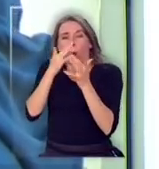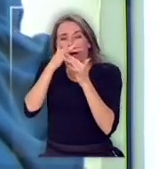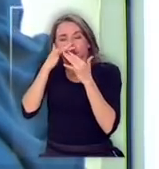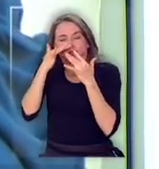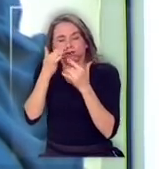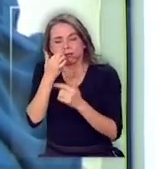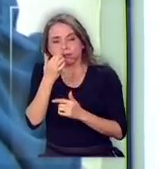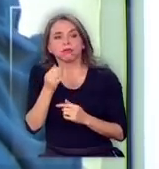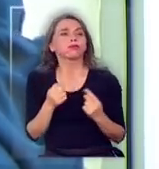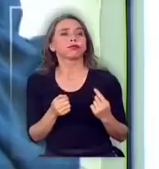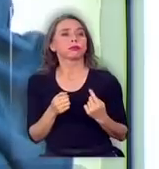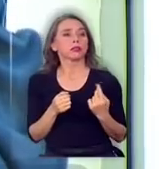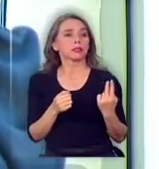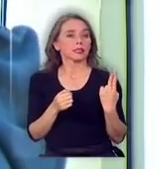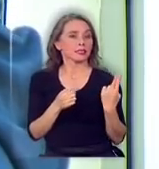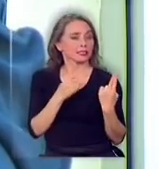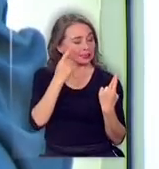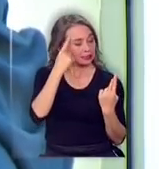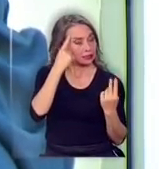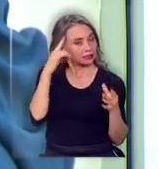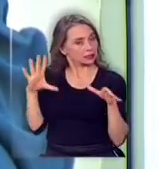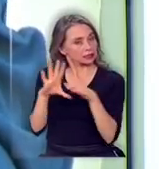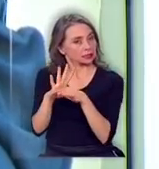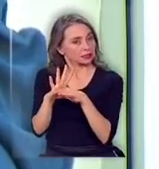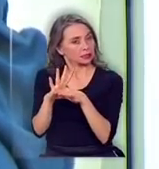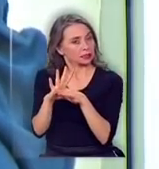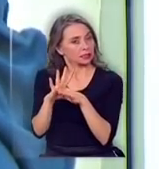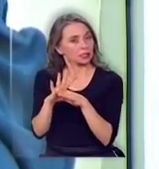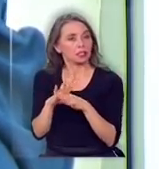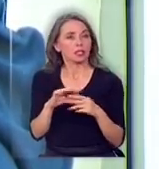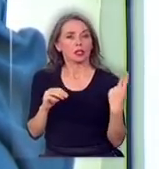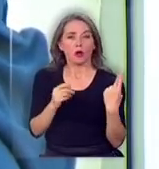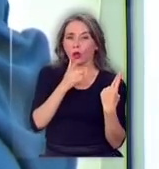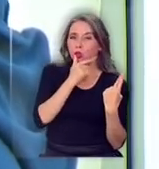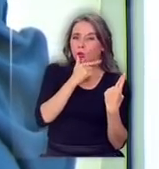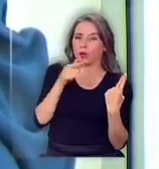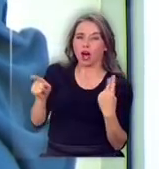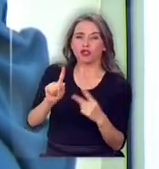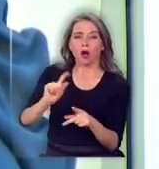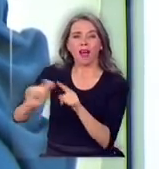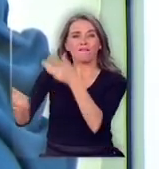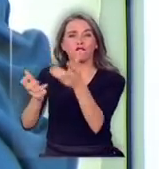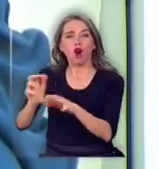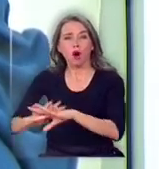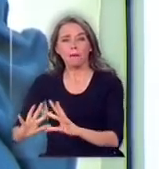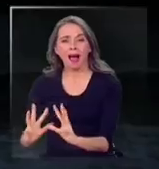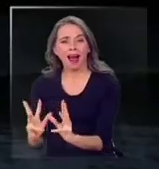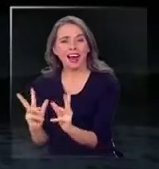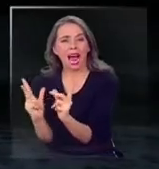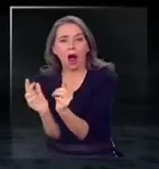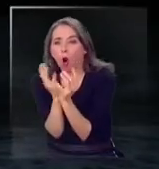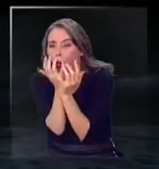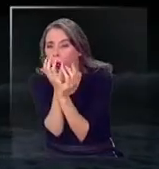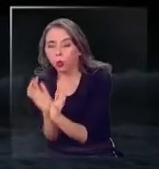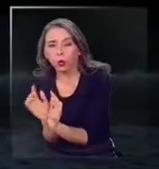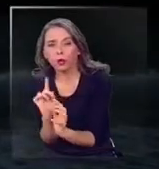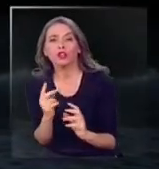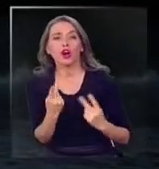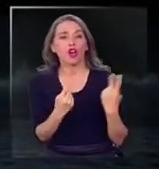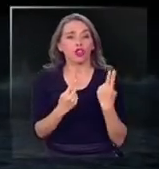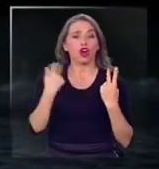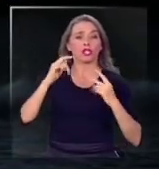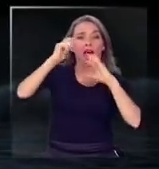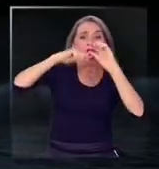concordaba, por ejemplo, con el hecho de que dudáramos de que fuera una fogata solo para calefaccionarse. Tras la pesca